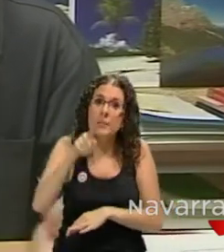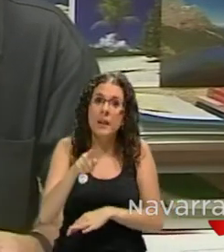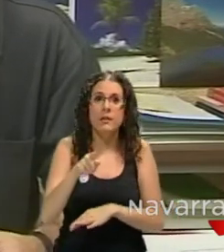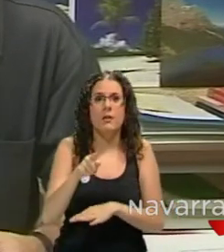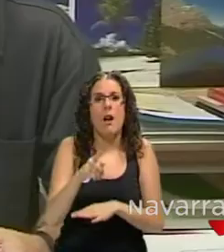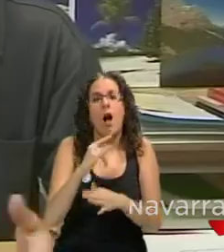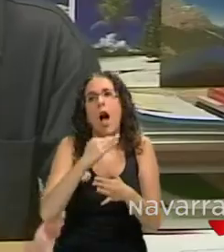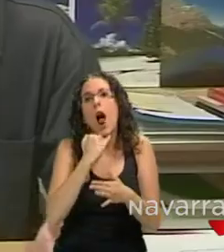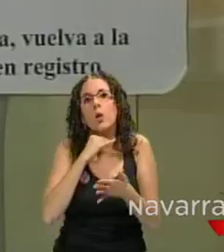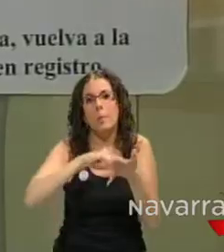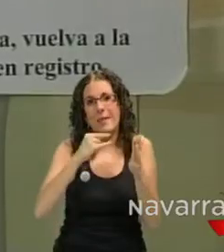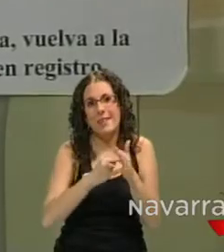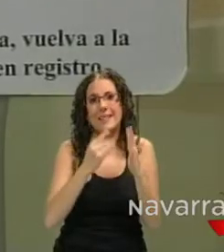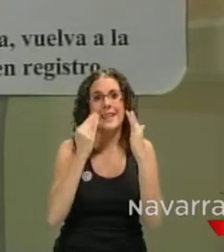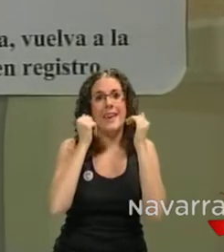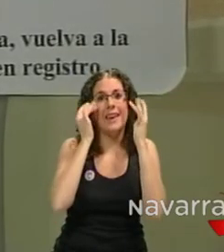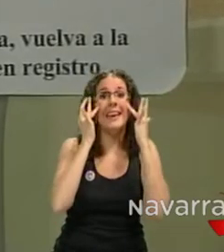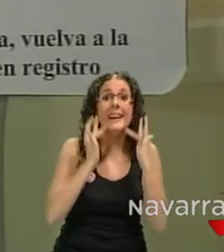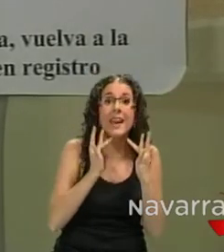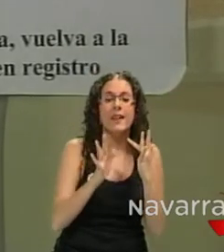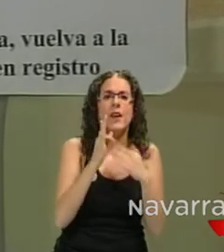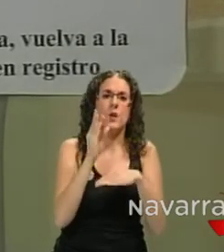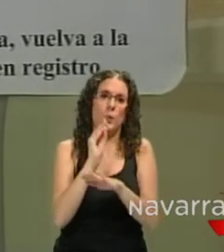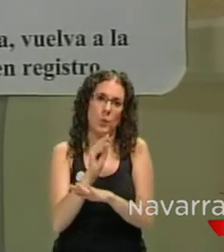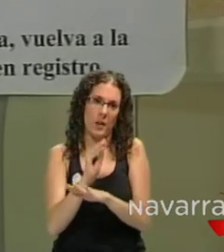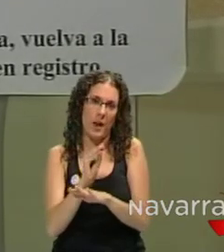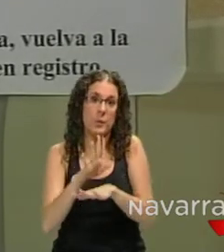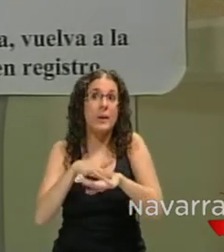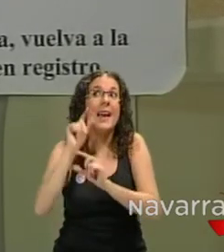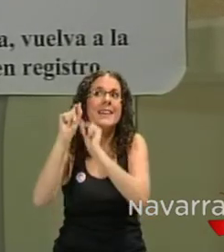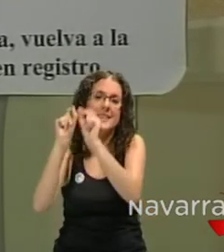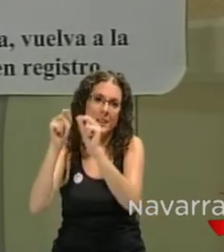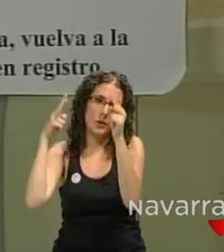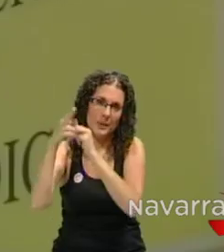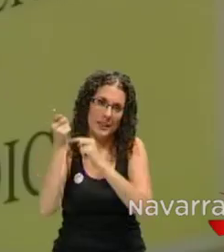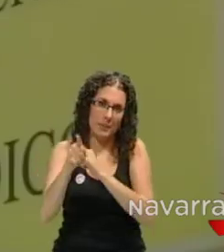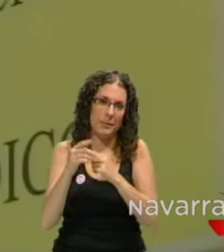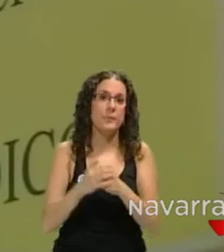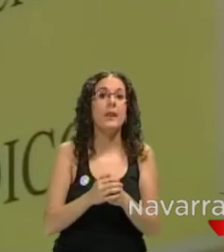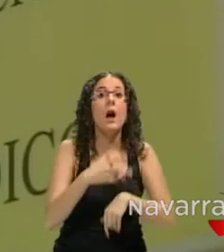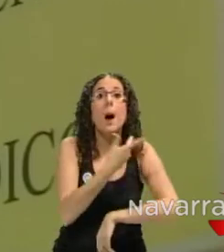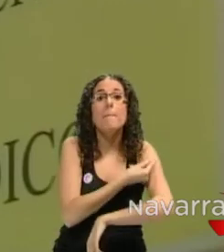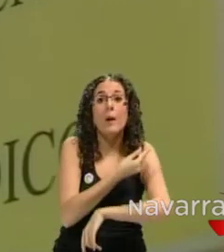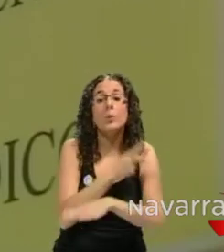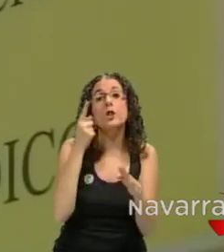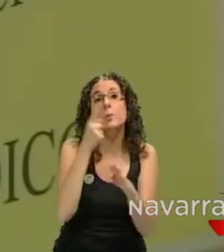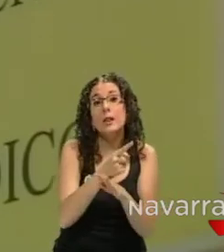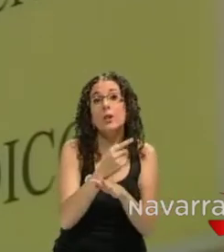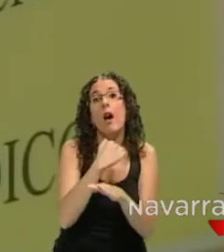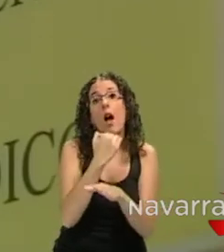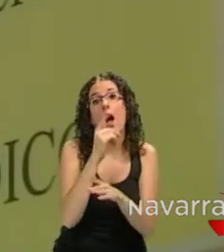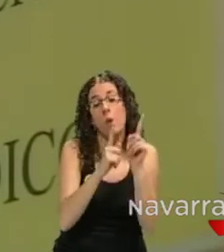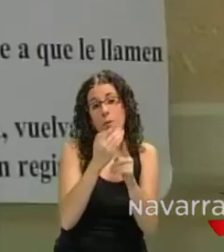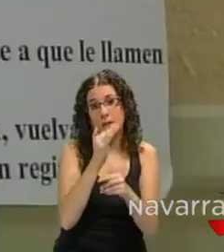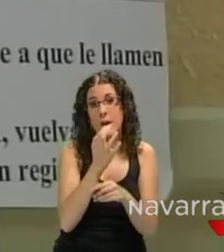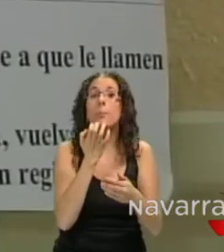insectos, entre otras cosas. Existen determinadas vacunas que son obligatorias, como la que se administra para no contraer